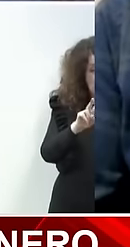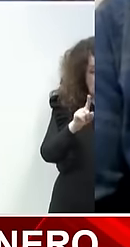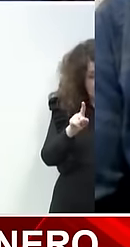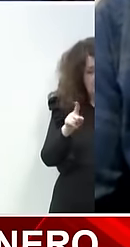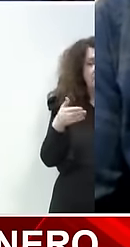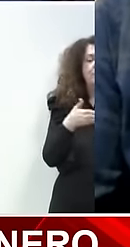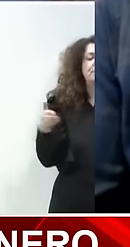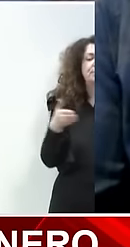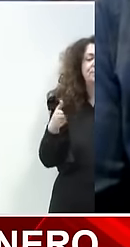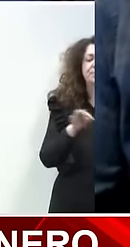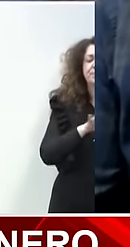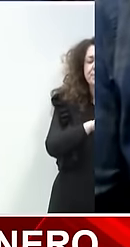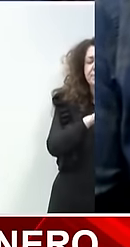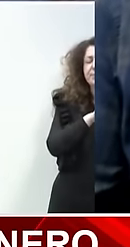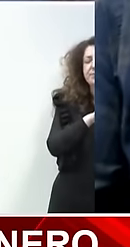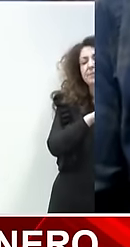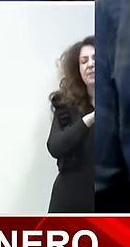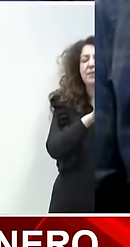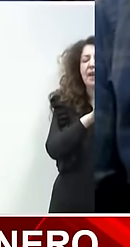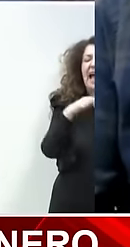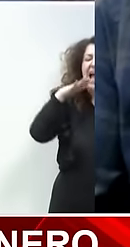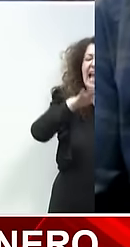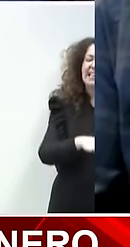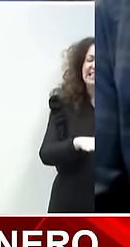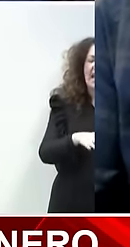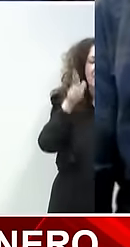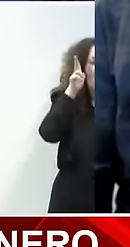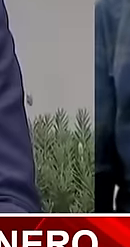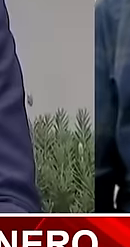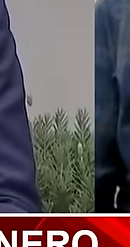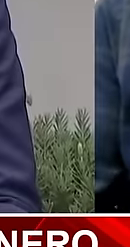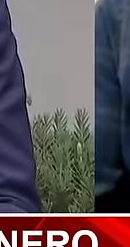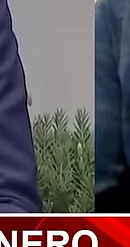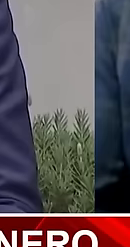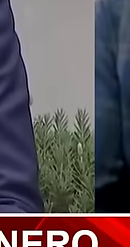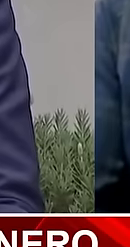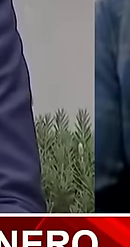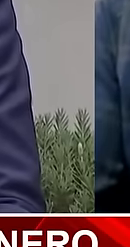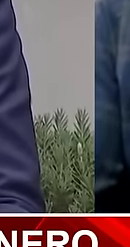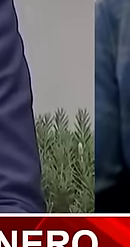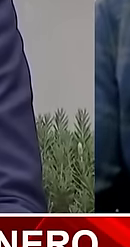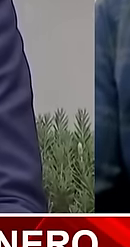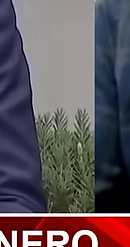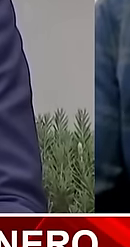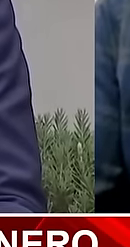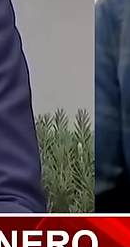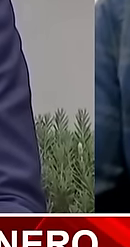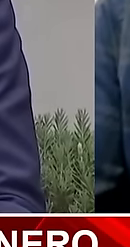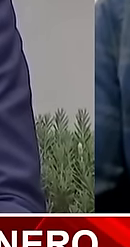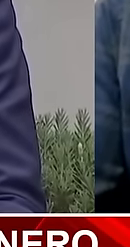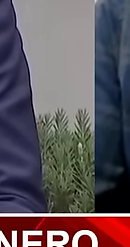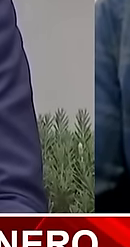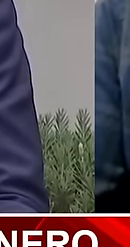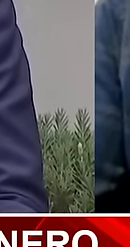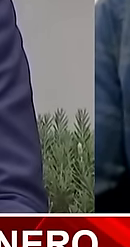particular, etcétera, cosas... Que están absolutamente regladas para que no ocurra tal, que ya no quieras dimitir